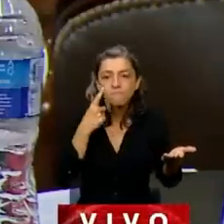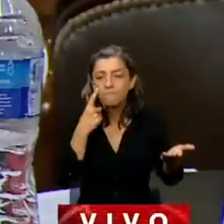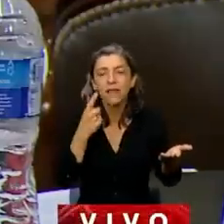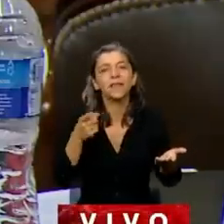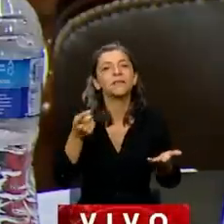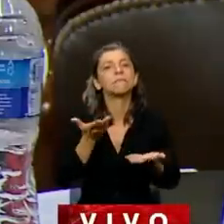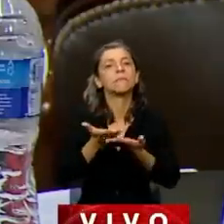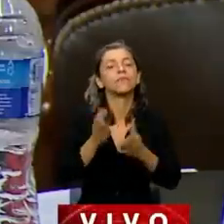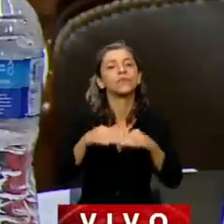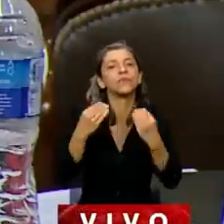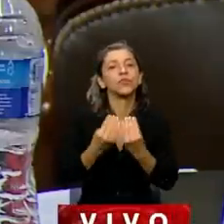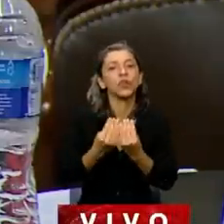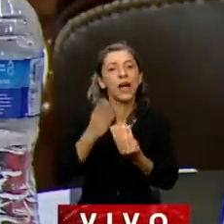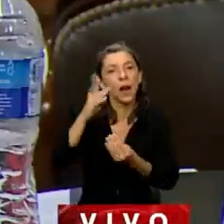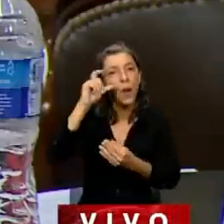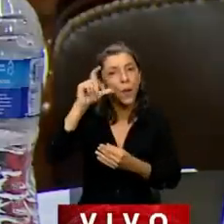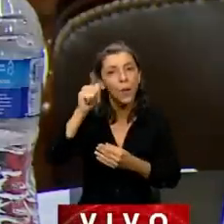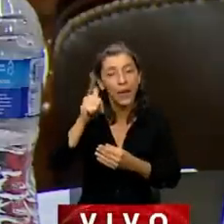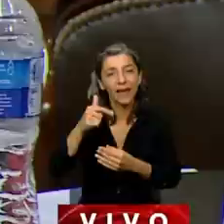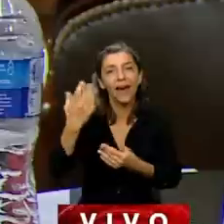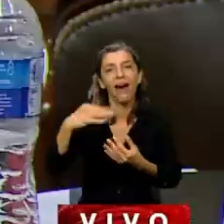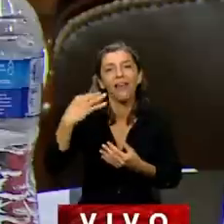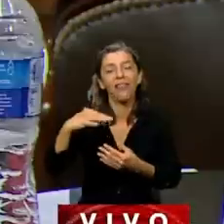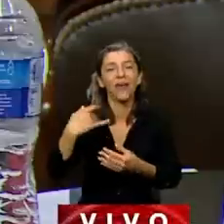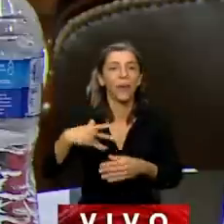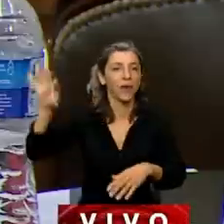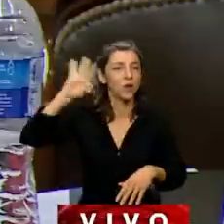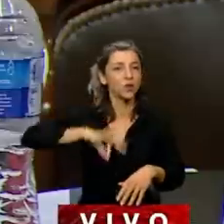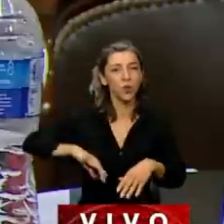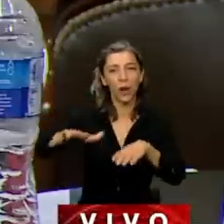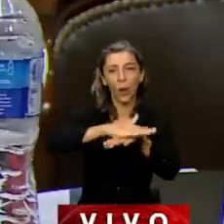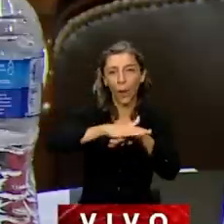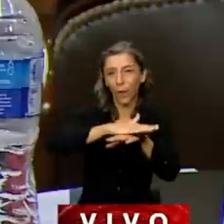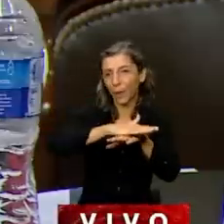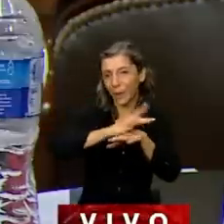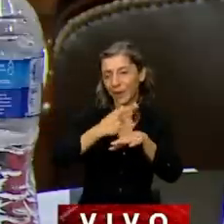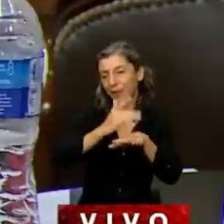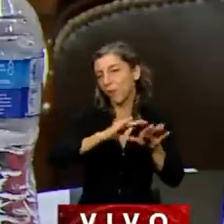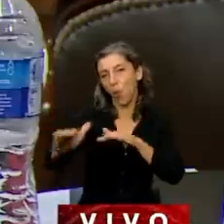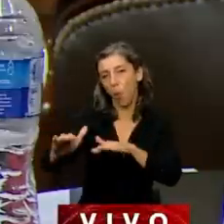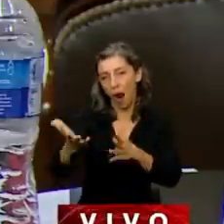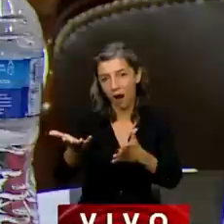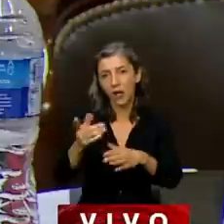fuera equivalente al salario mínimo vital y móvil, nosotros habíamos tomado una proporción de él.